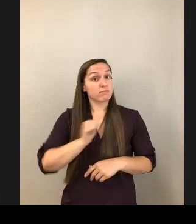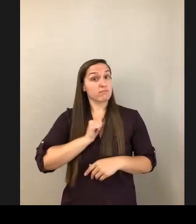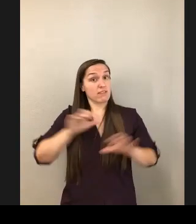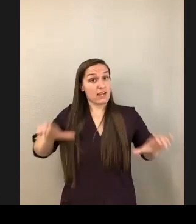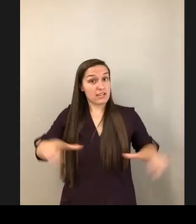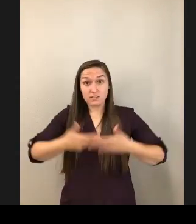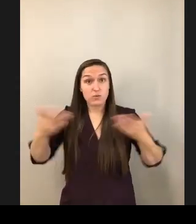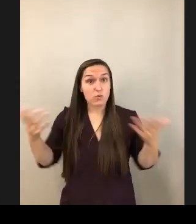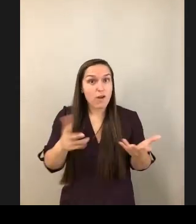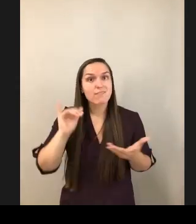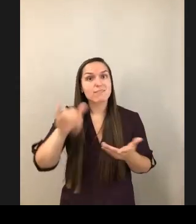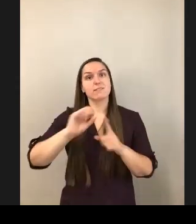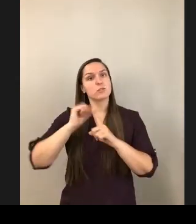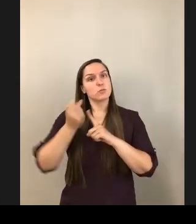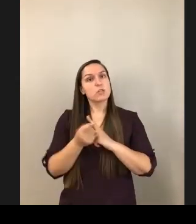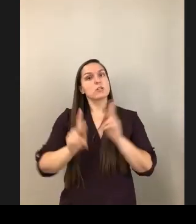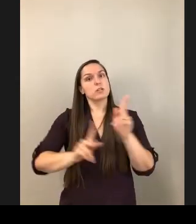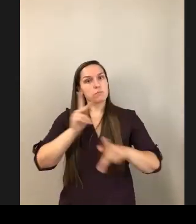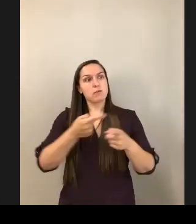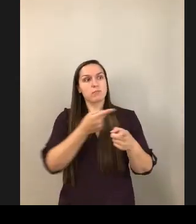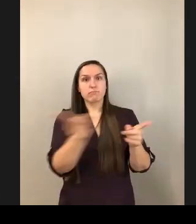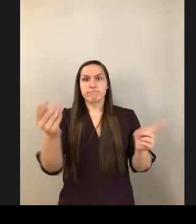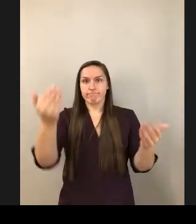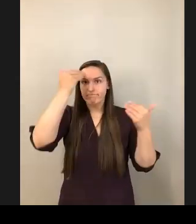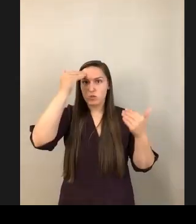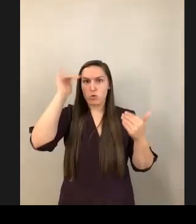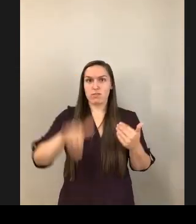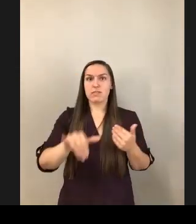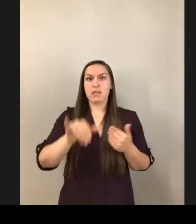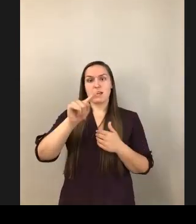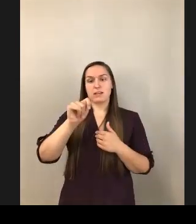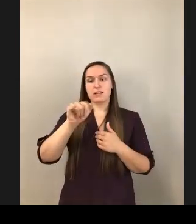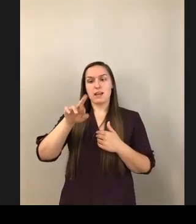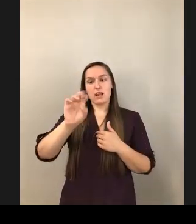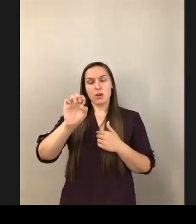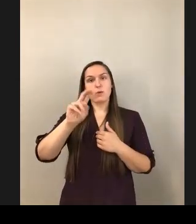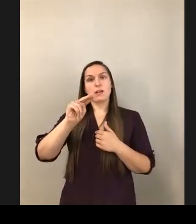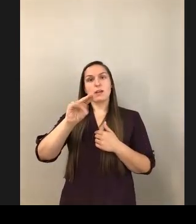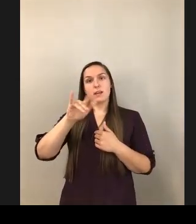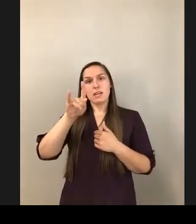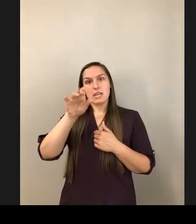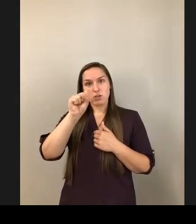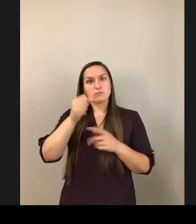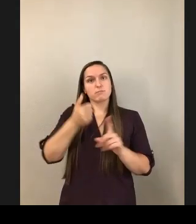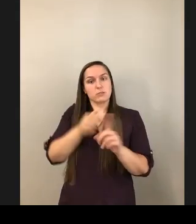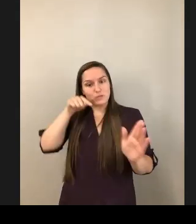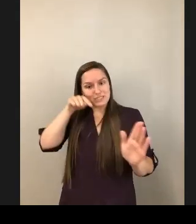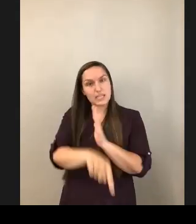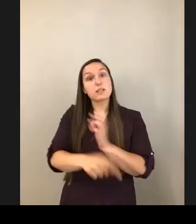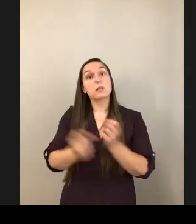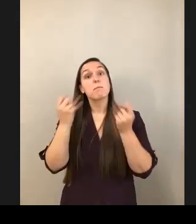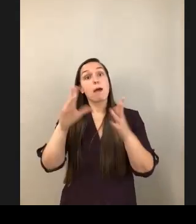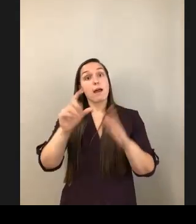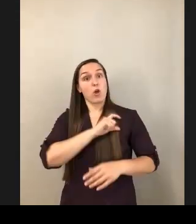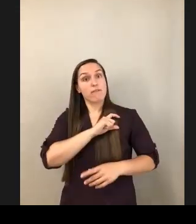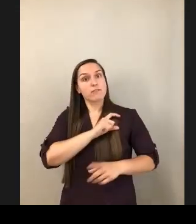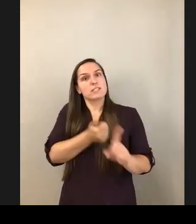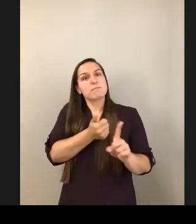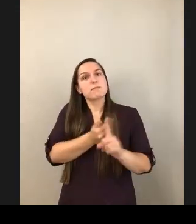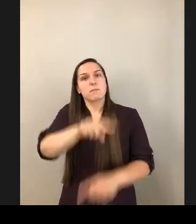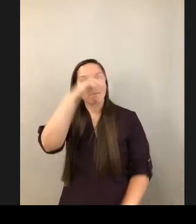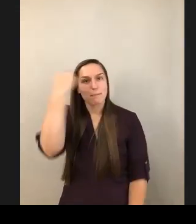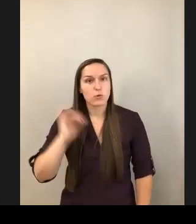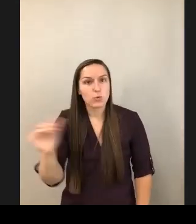quiero que me golpeen. Pero la razón por la que se tiene que investigar es porque Tyre Nichols fue